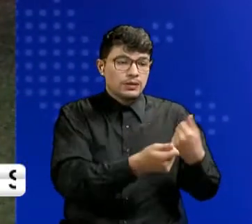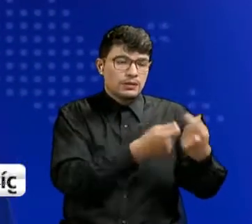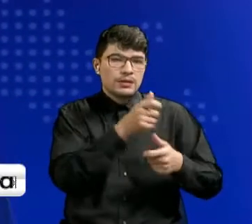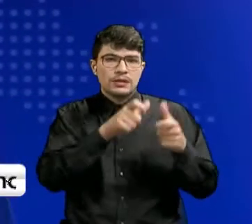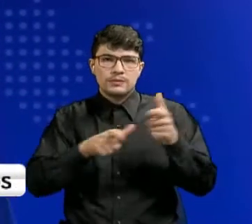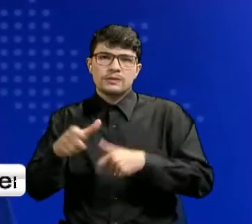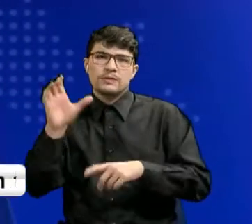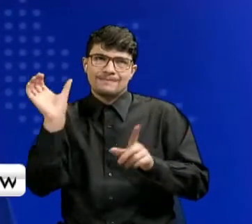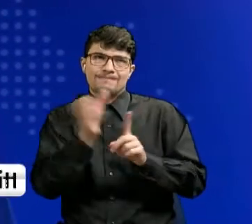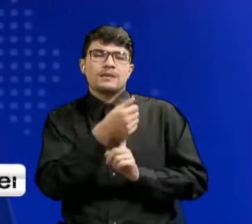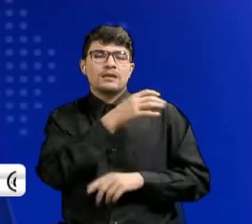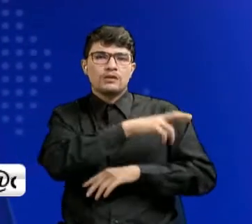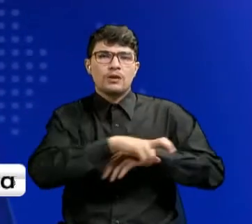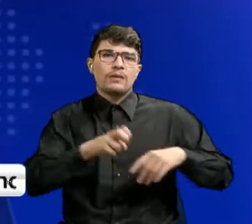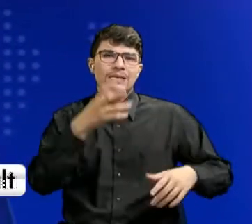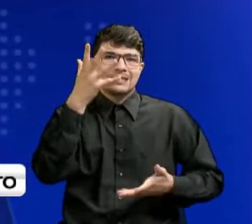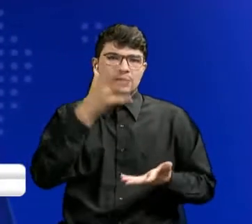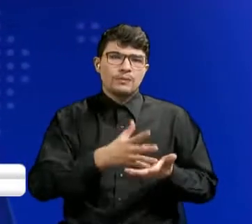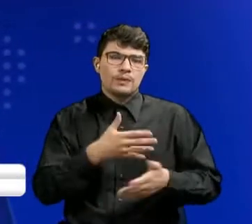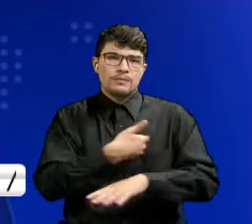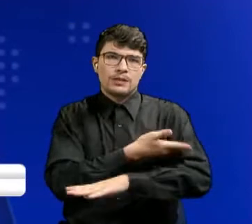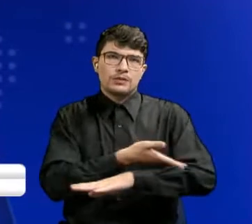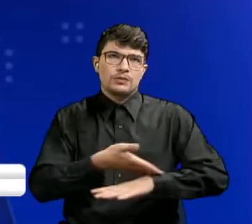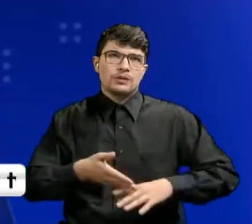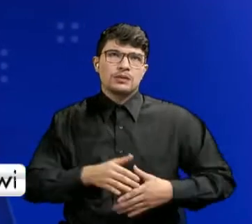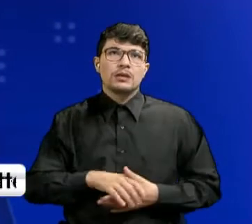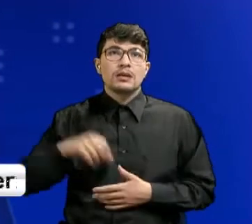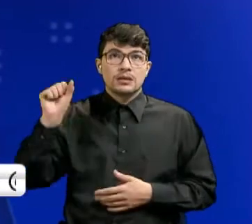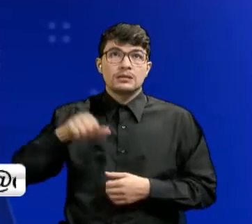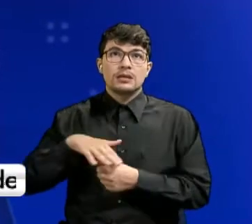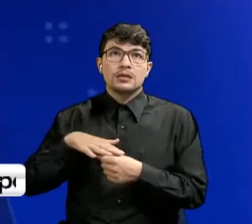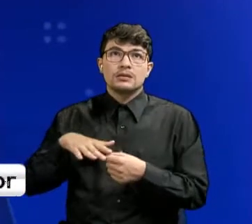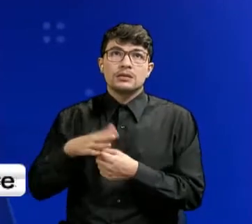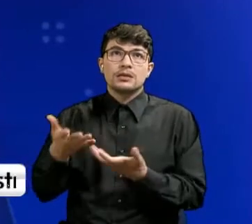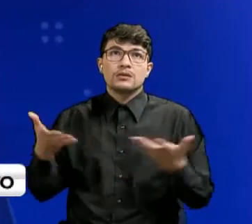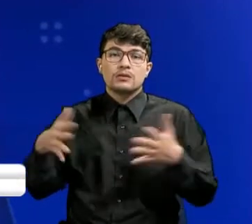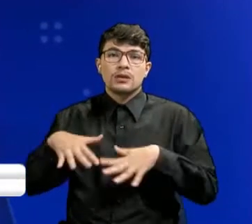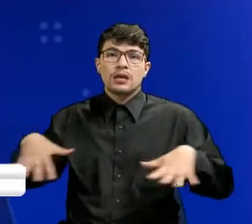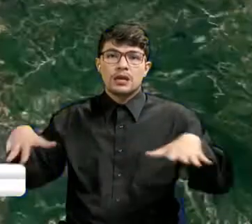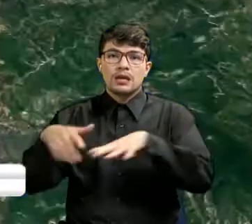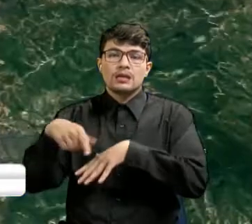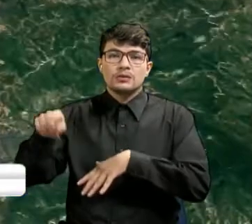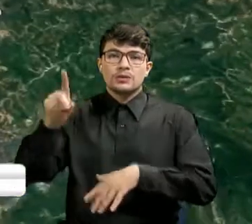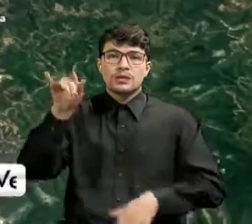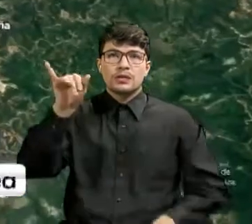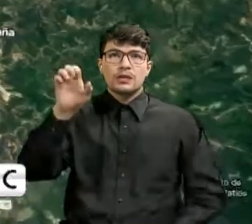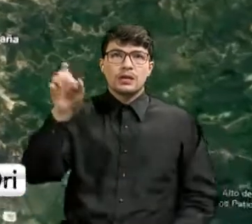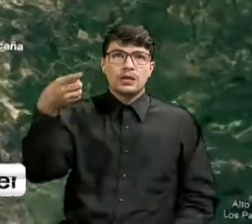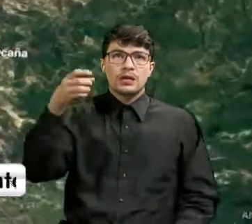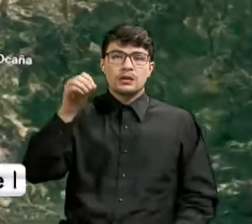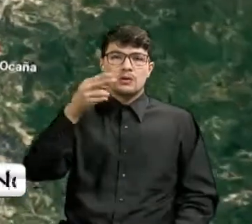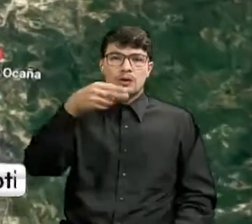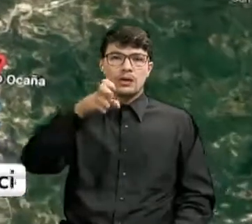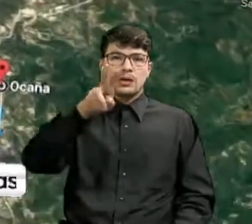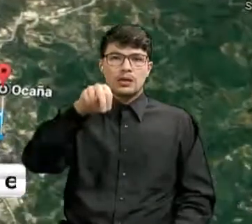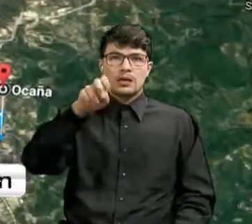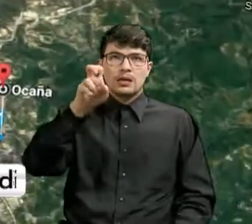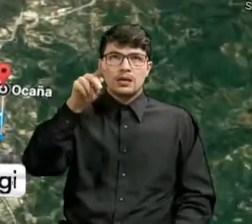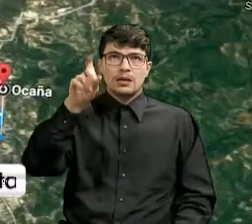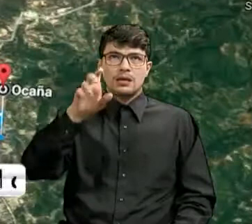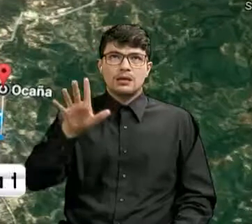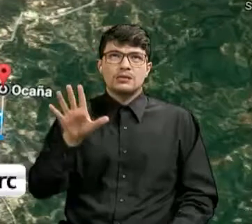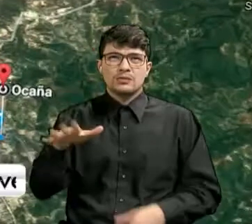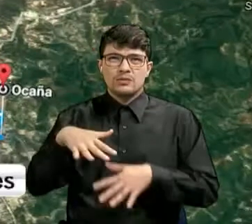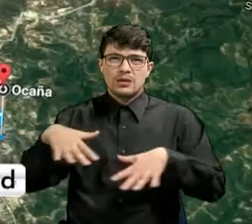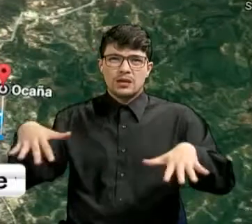hurtar 5 mil millones de pesos. El hecho se dio en el sector conocido como Diego Hernández, en la vía que comunica Ocaña con Aguachica,